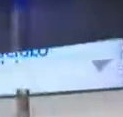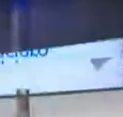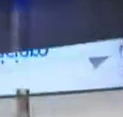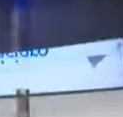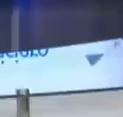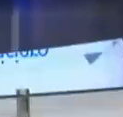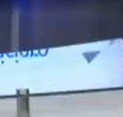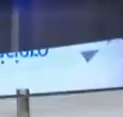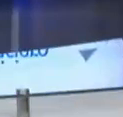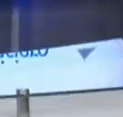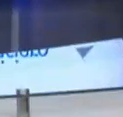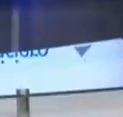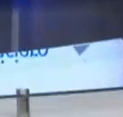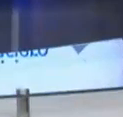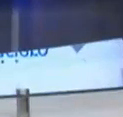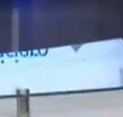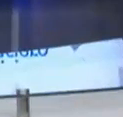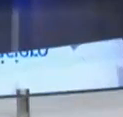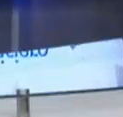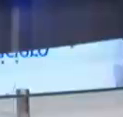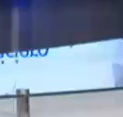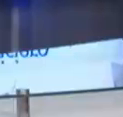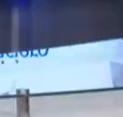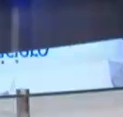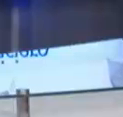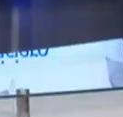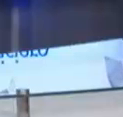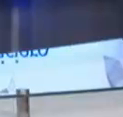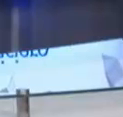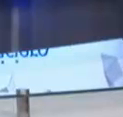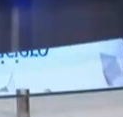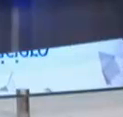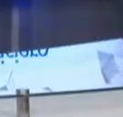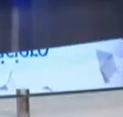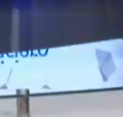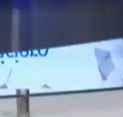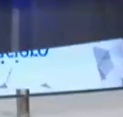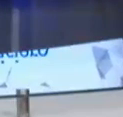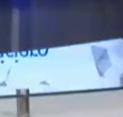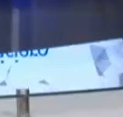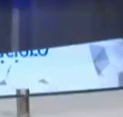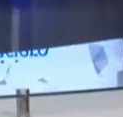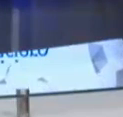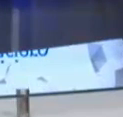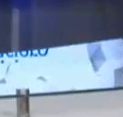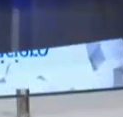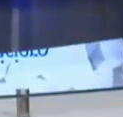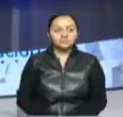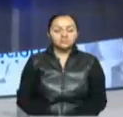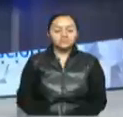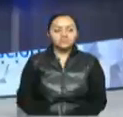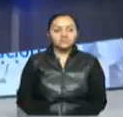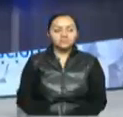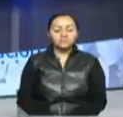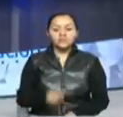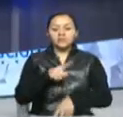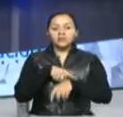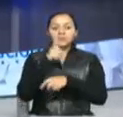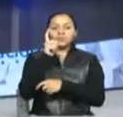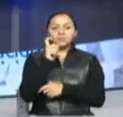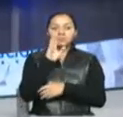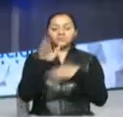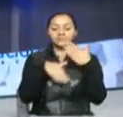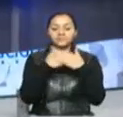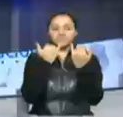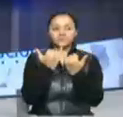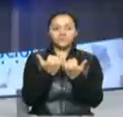Trece horas con dos minutos, bienvenidas y bienvenidos a la emisión central de Noticiero Ciudadano. Listos con los temas que hacen noticia en Ecuador y el